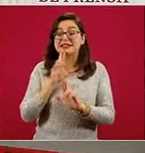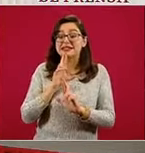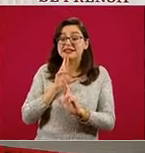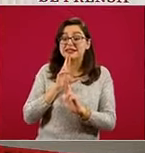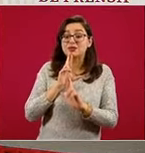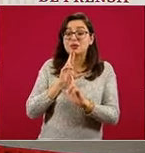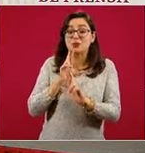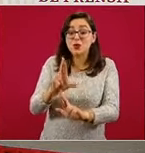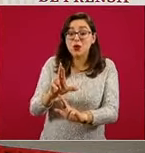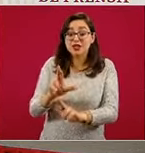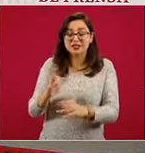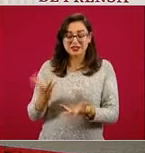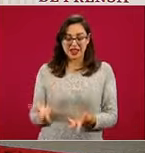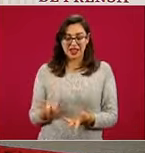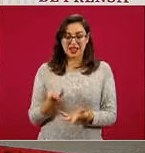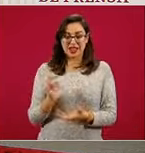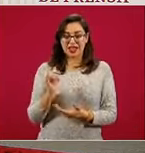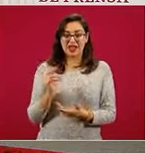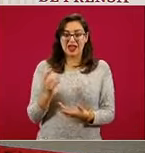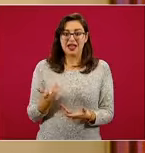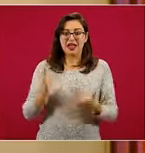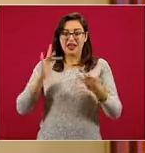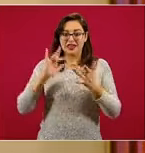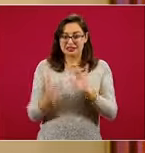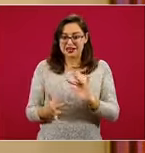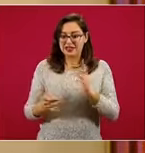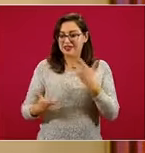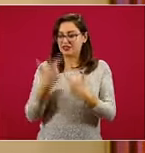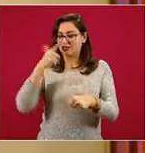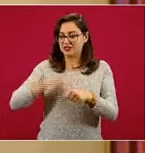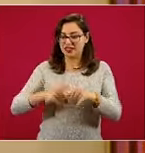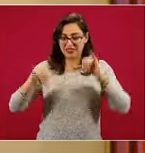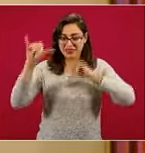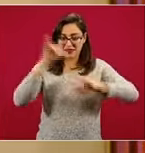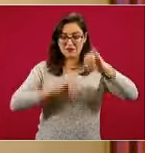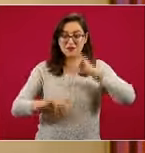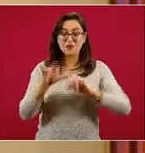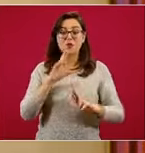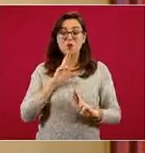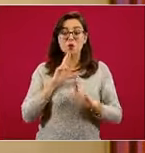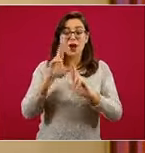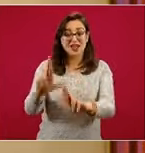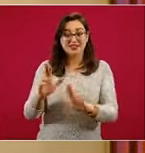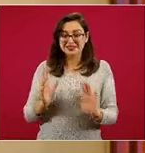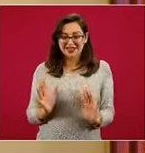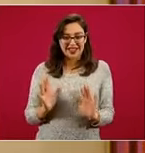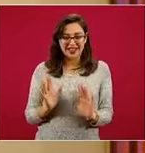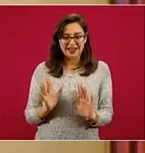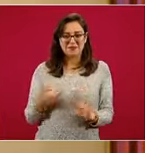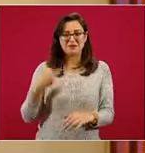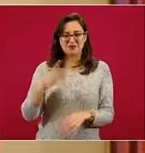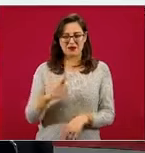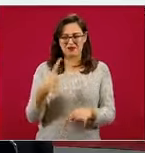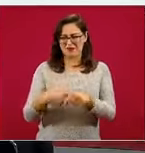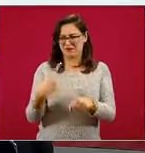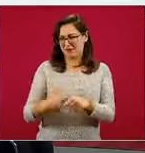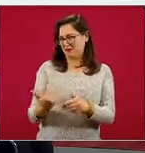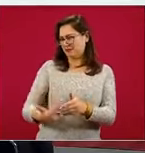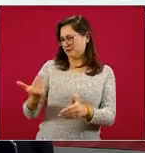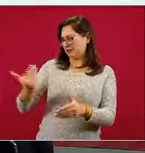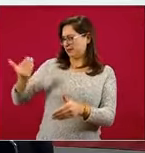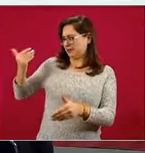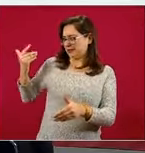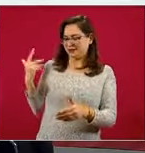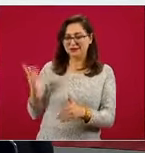que emitió la Red Nacional de Laboratorios de Salud Pública o son los resultados de las clasificaciones